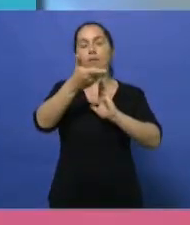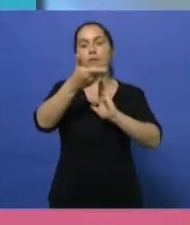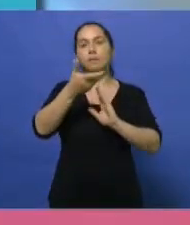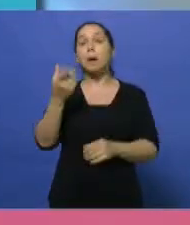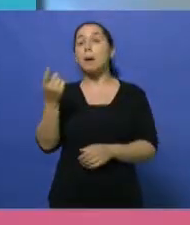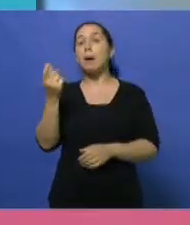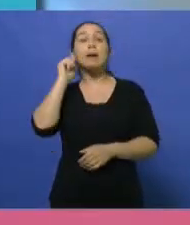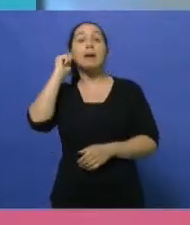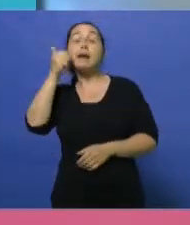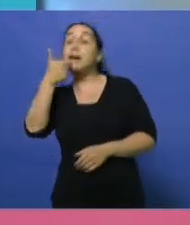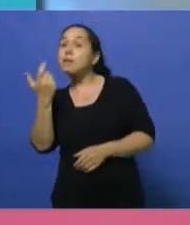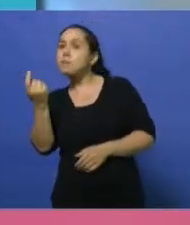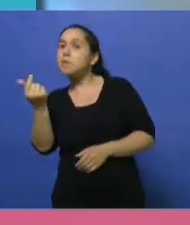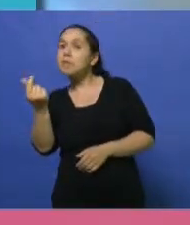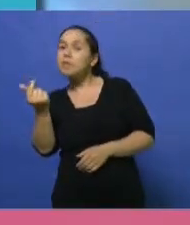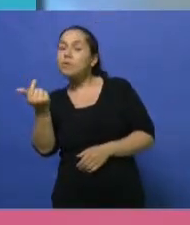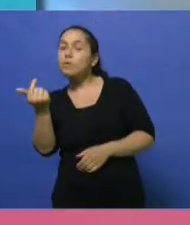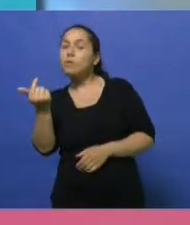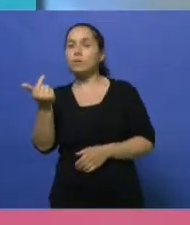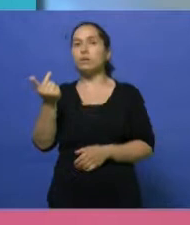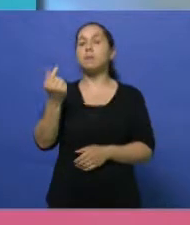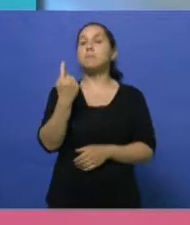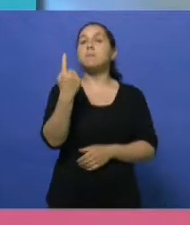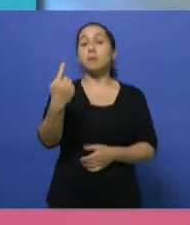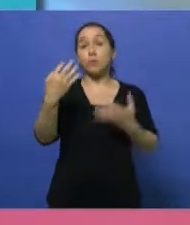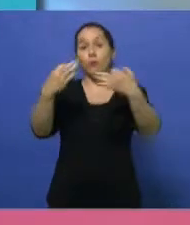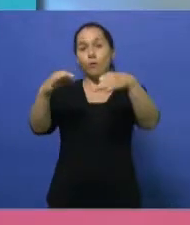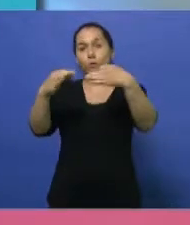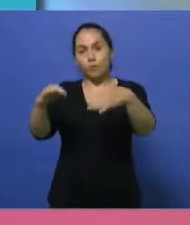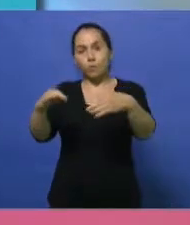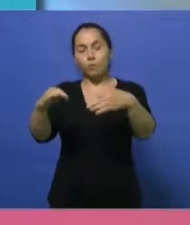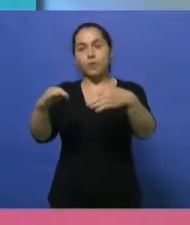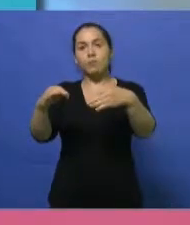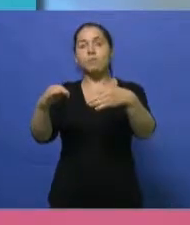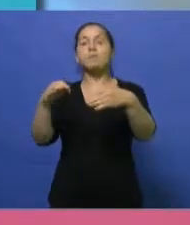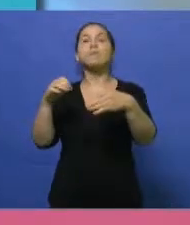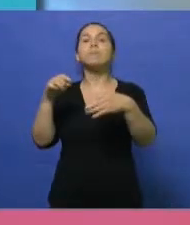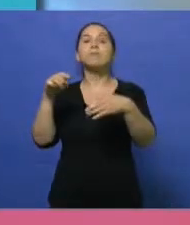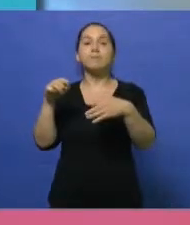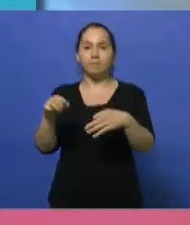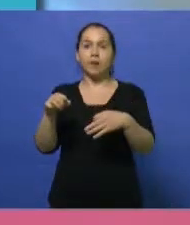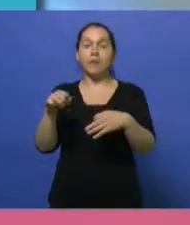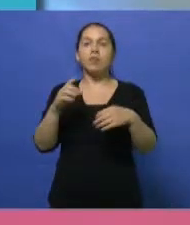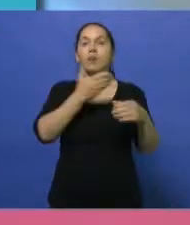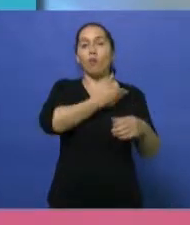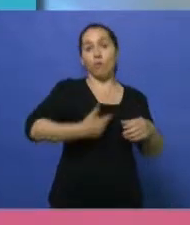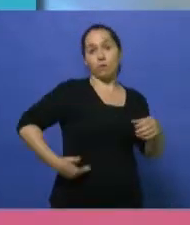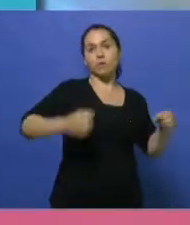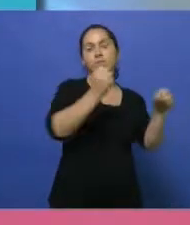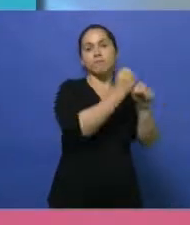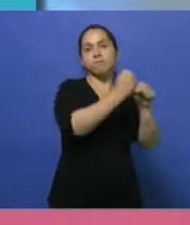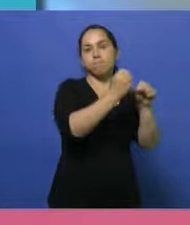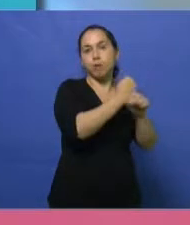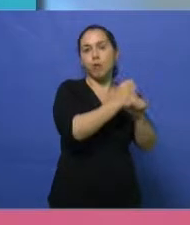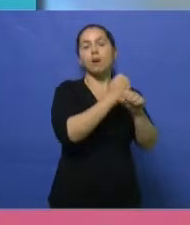del gas. Lo que te decía recién. A partir del 1 de octubre, esto ya se conocía, autorizado por el gobierno, audiencia pública de